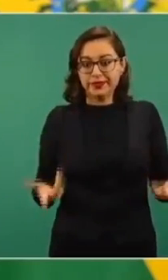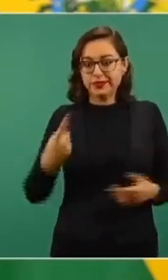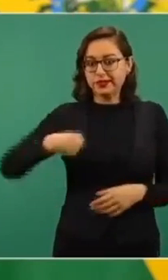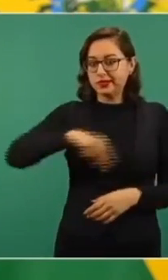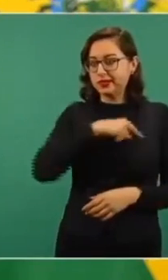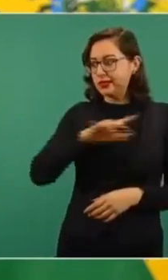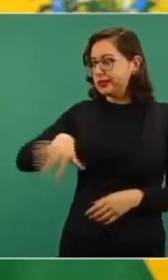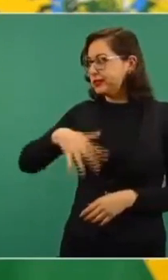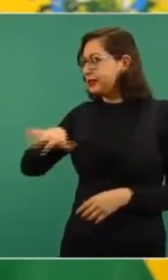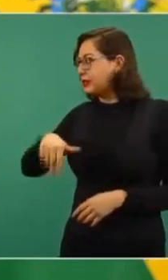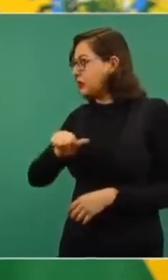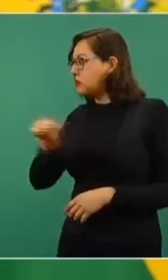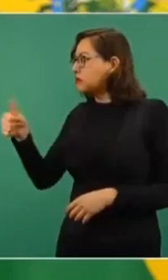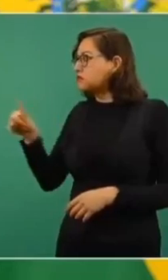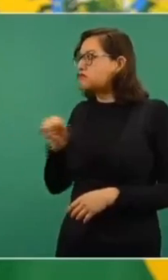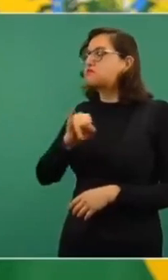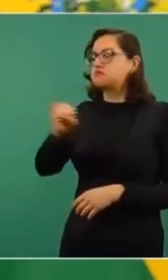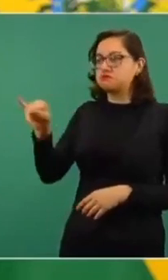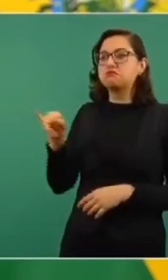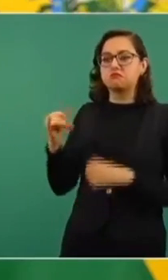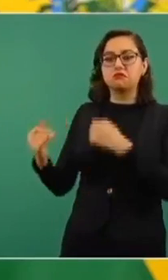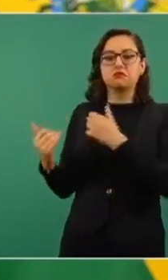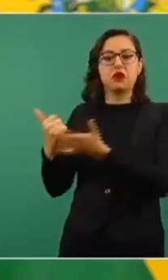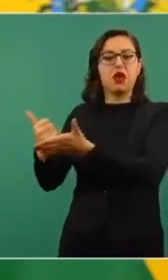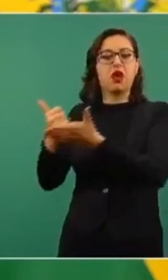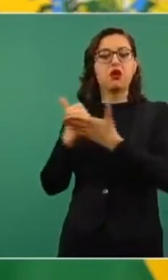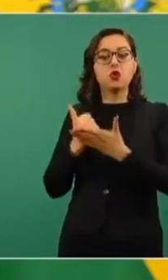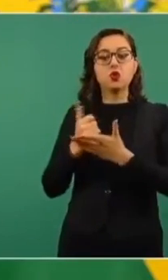Me gustaría que